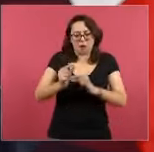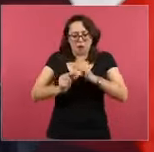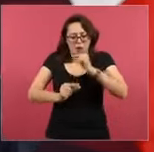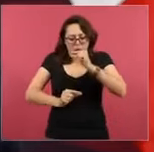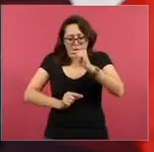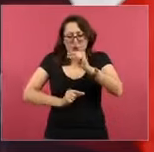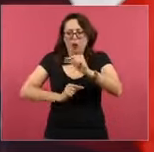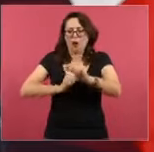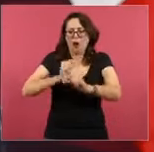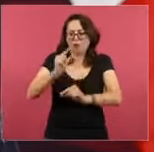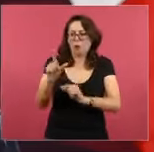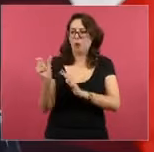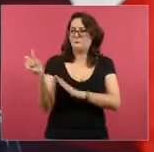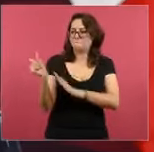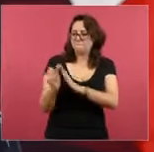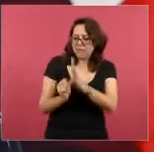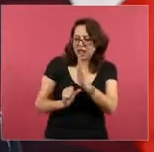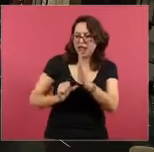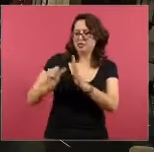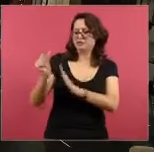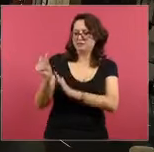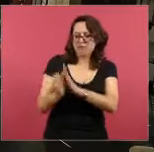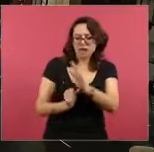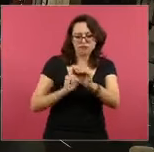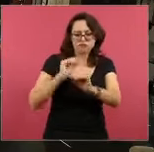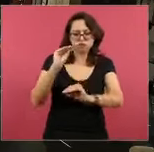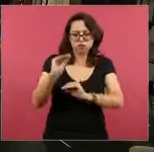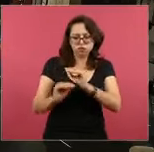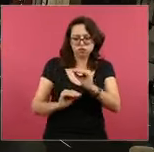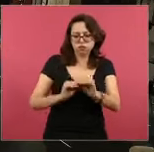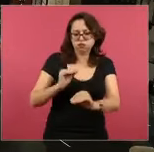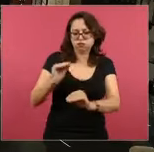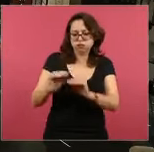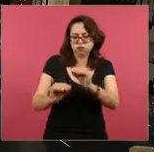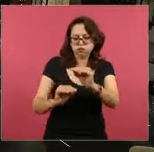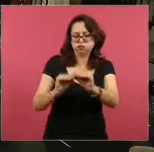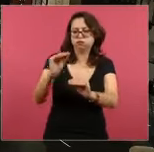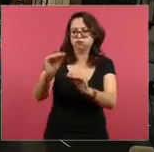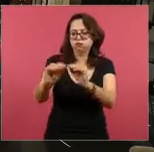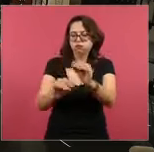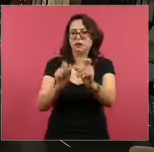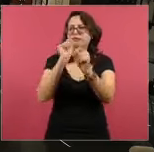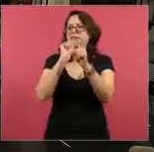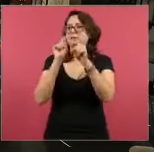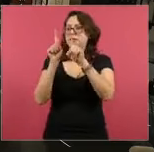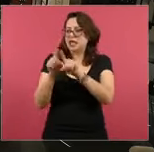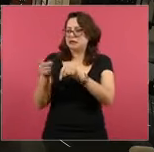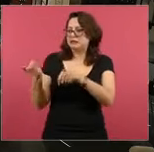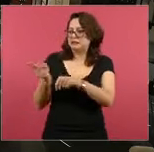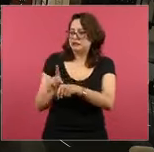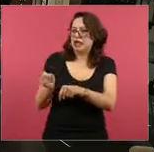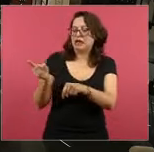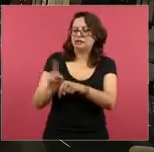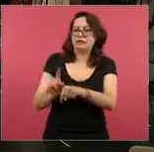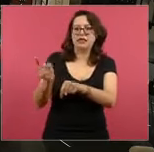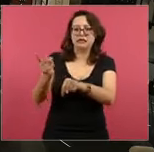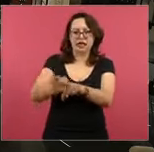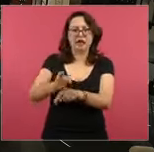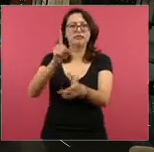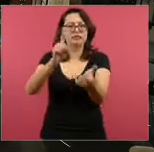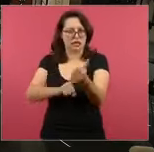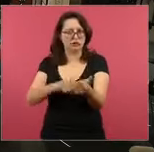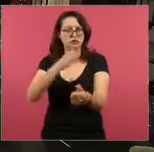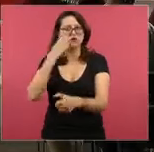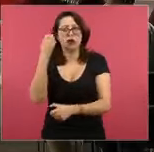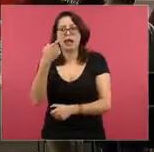digamos, mensual del Consejo Técnico Escolar, pero cotidiano de la vida escolar y de lo que esté pasando en el